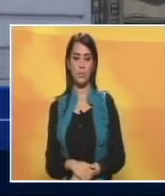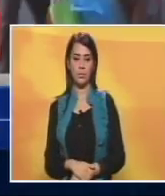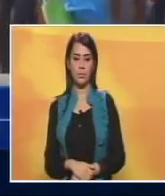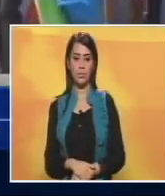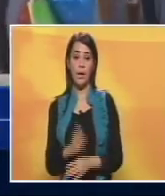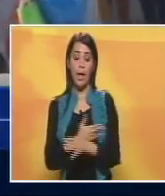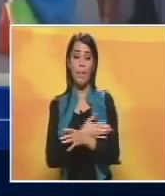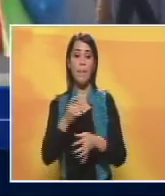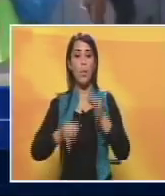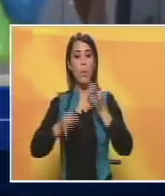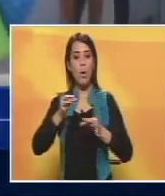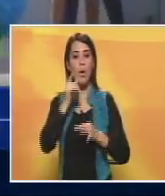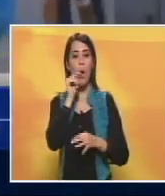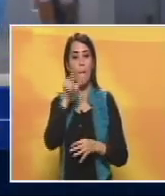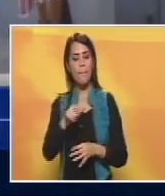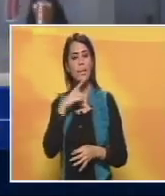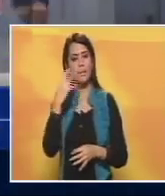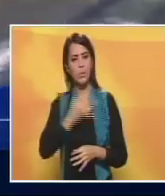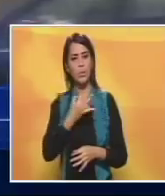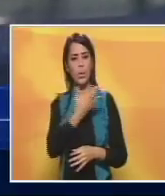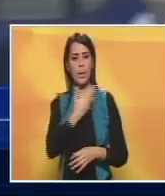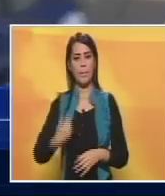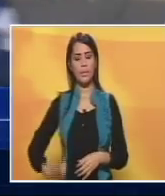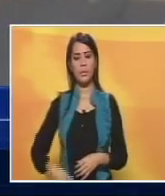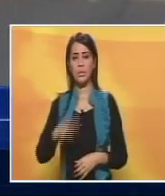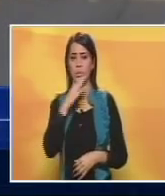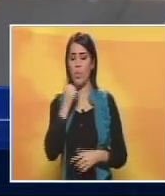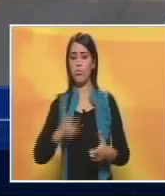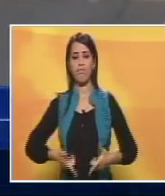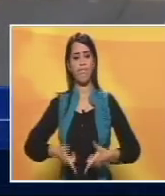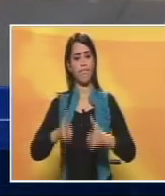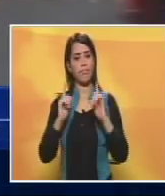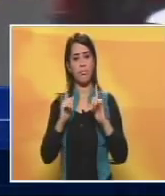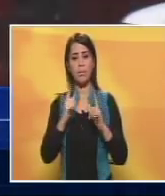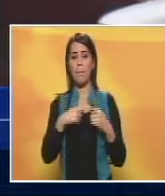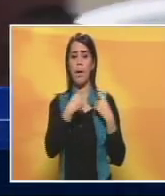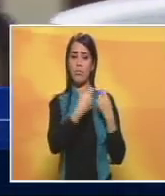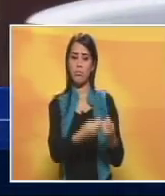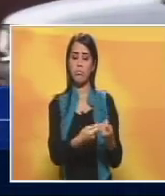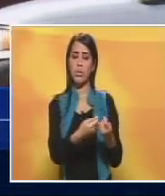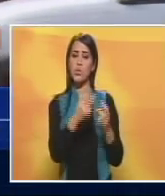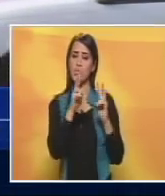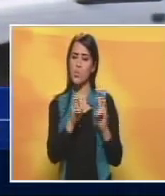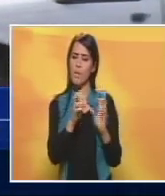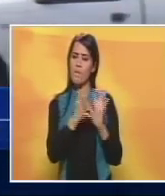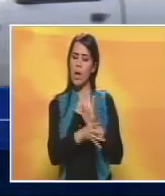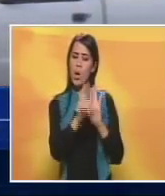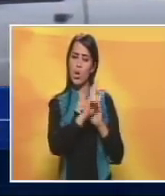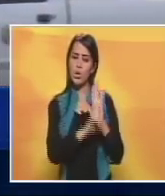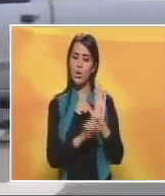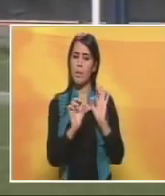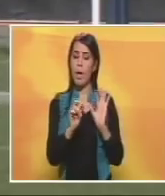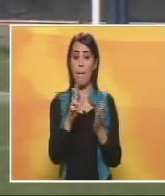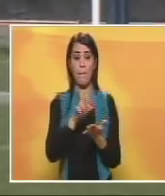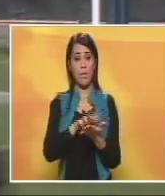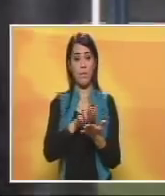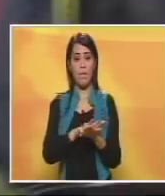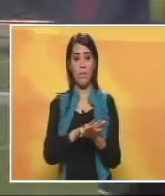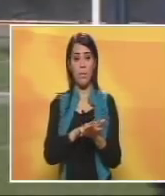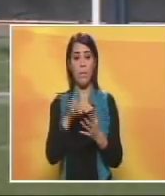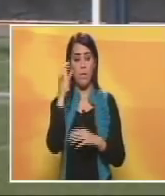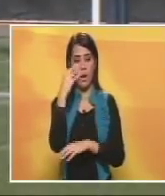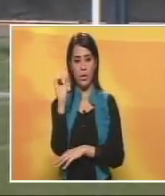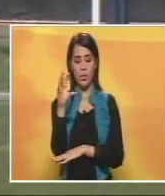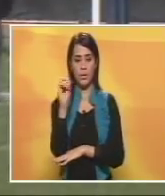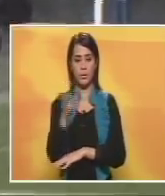un juez del distrito aseguró que el mandatario no tenía la autoridad para asignar nuevas condiciones al gasto aprobado por el